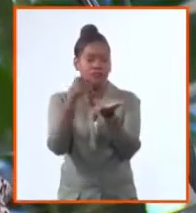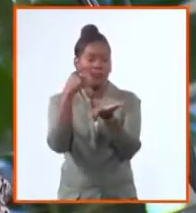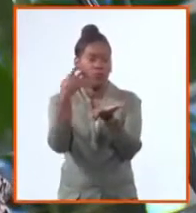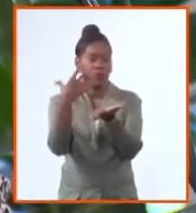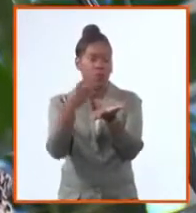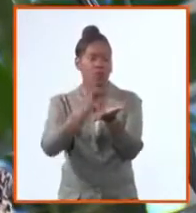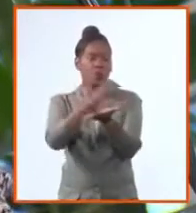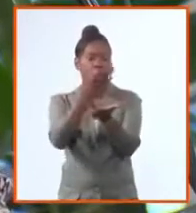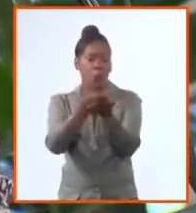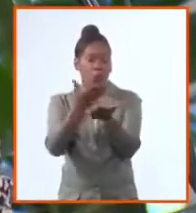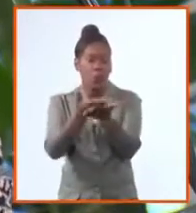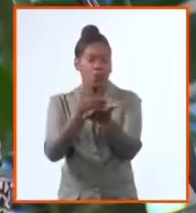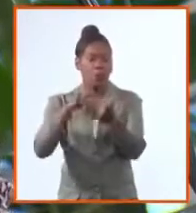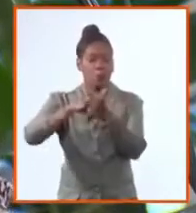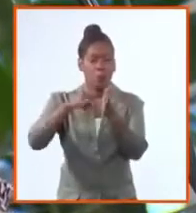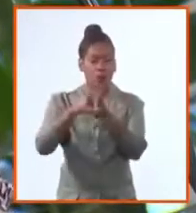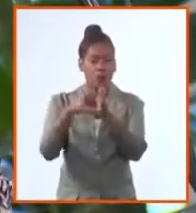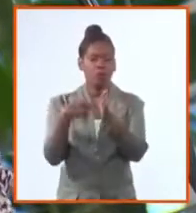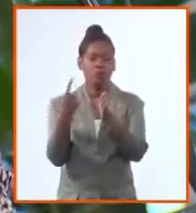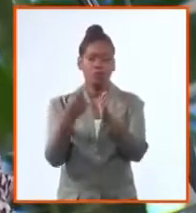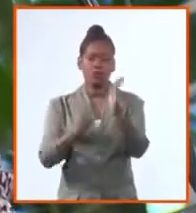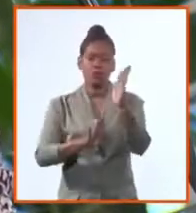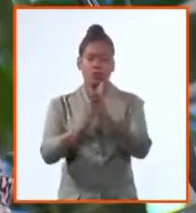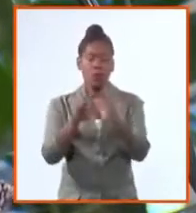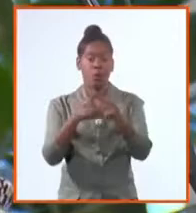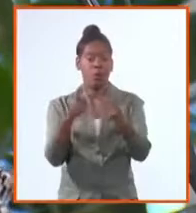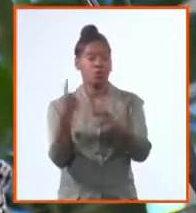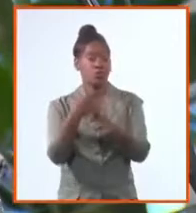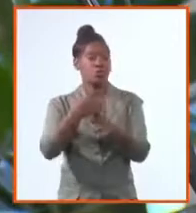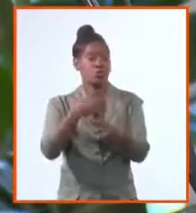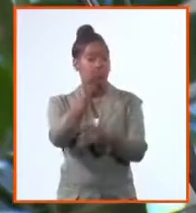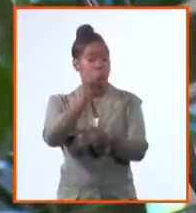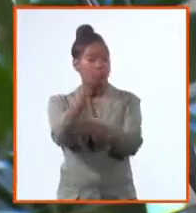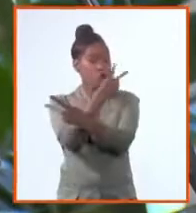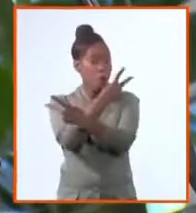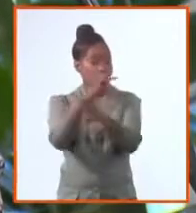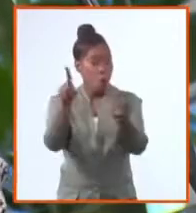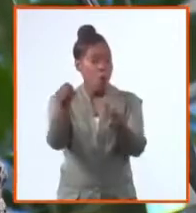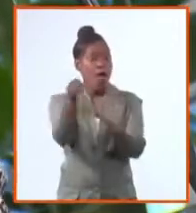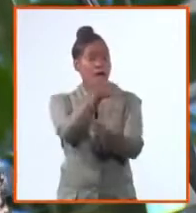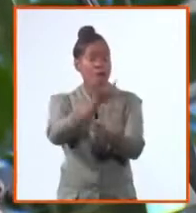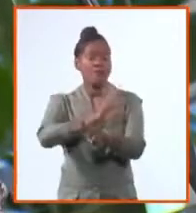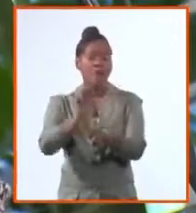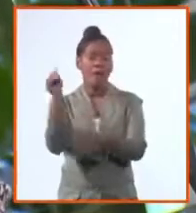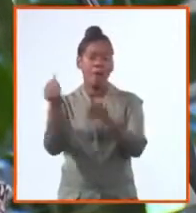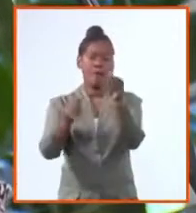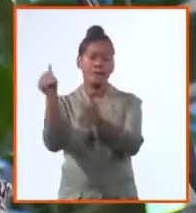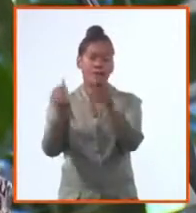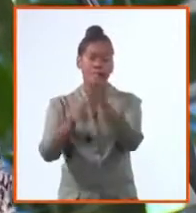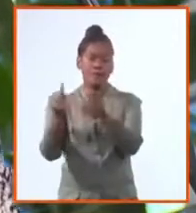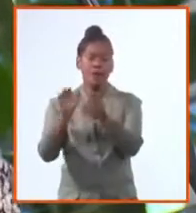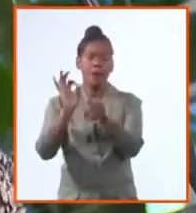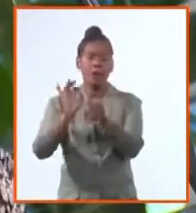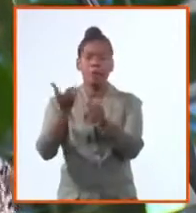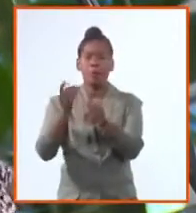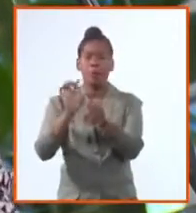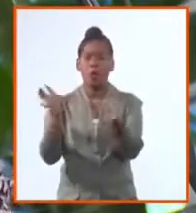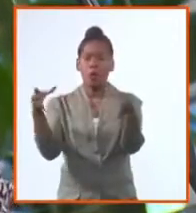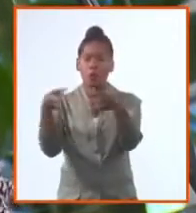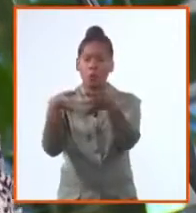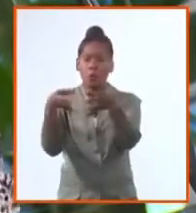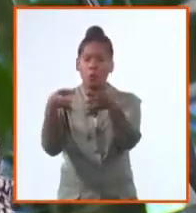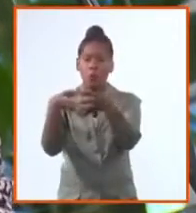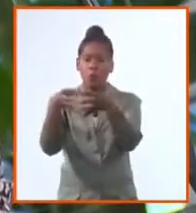puede tener un papel relevante también, porque tenemos muchos expertos aquí que han participado en el Comité de Innovación, el grupo de